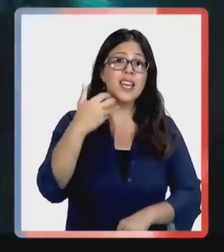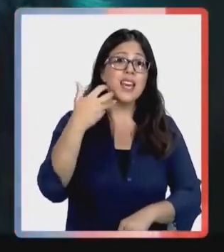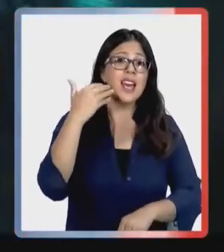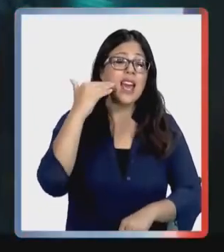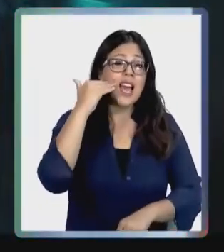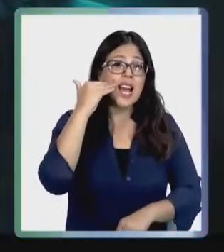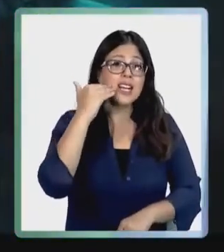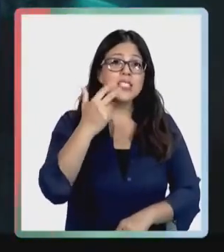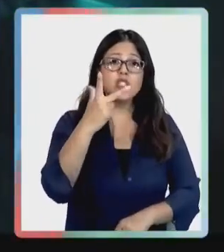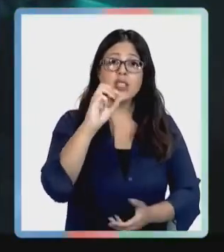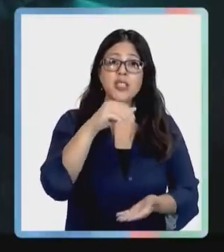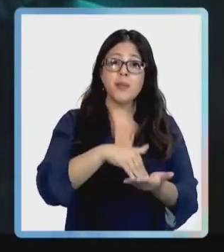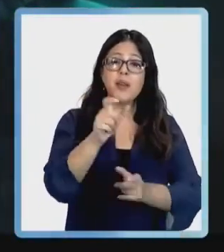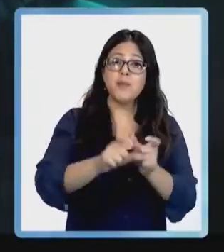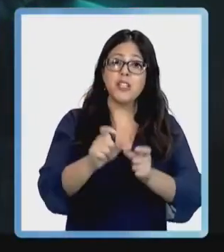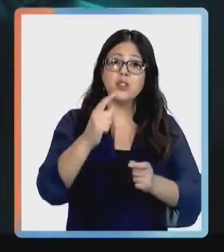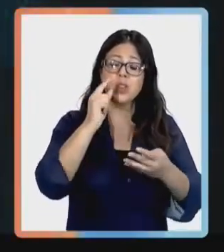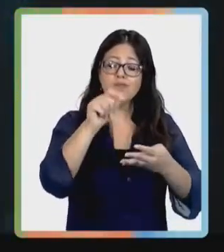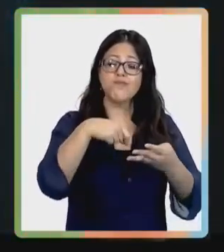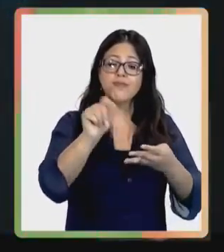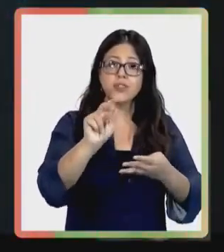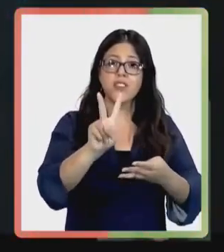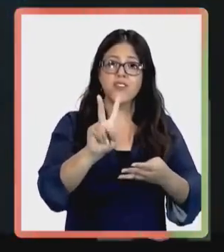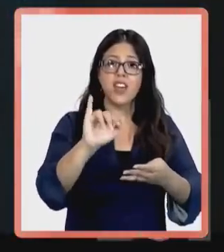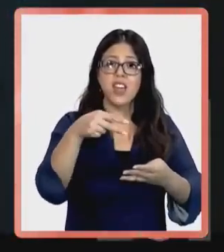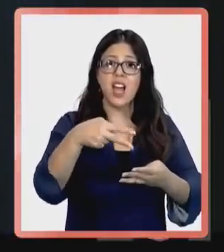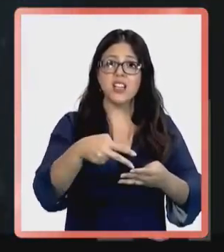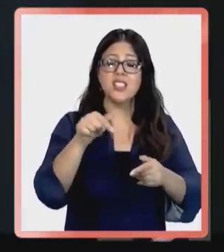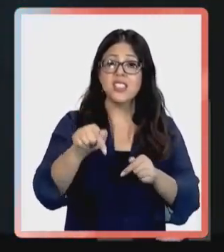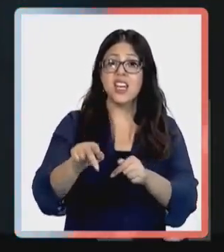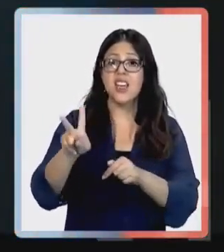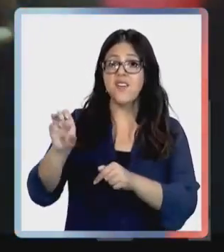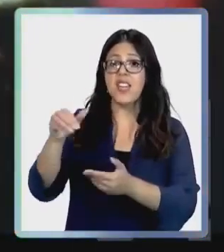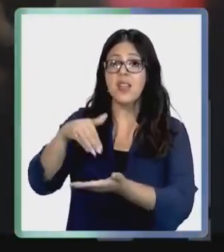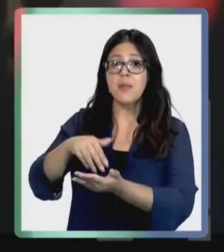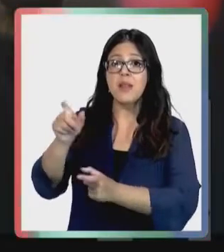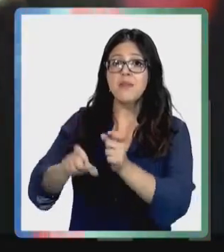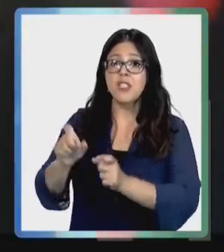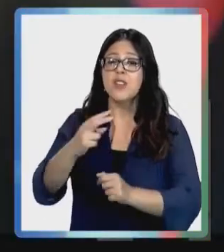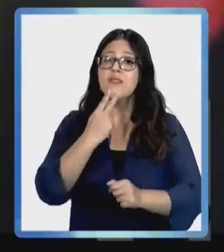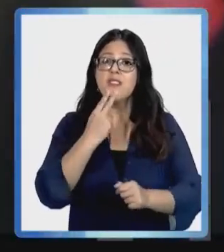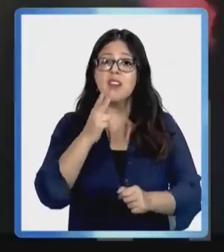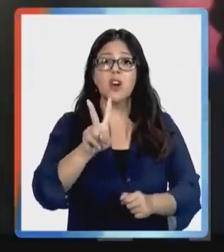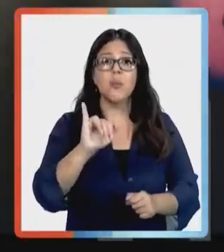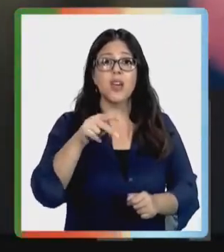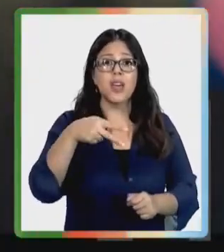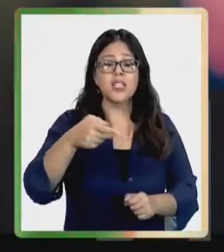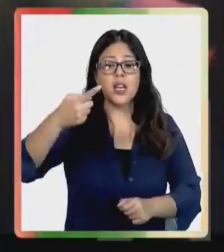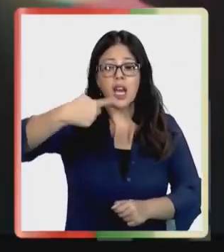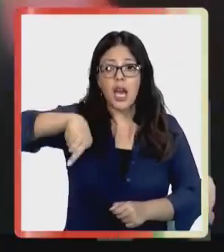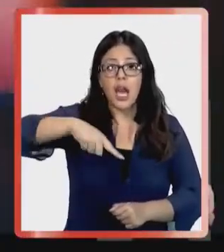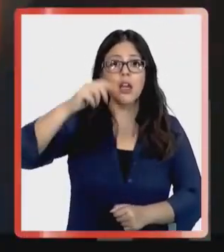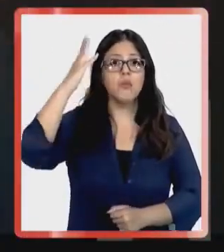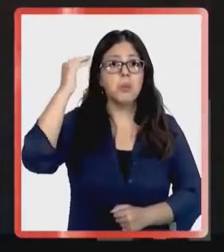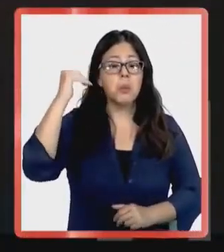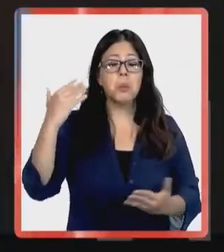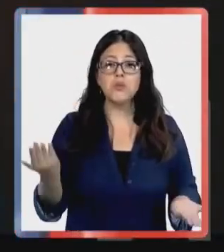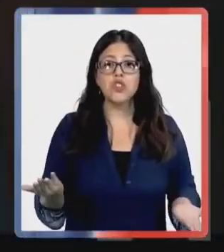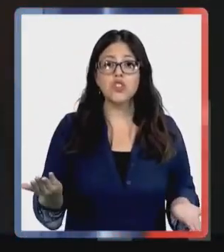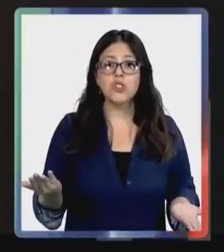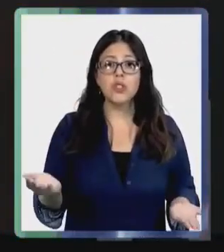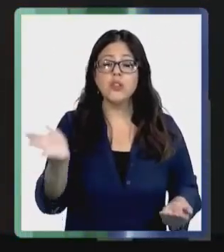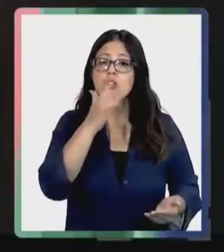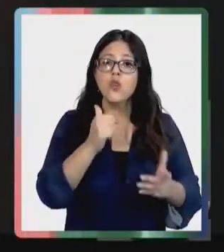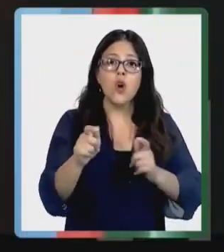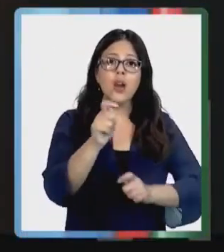estima que otras 20.000 viven con VIH, pero no lo saben. Por lo tanto, no reciben tratamiento y pueden infectar a otros. El Ministerio de